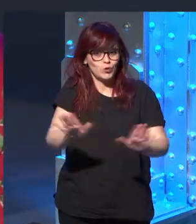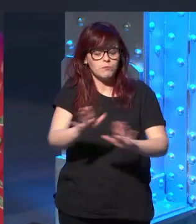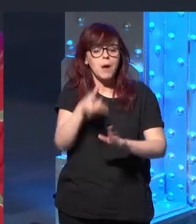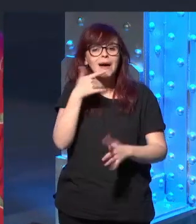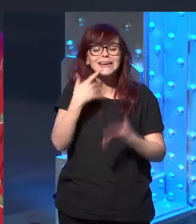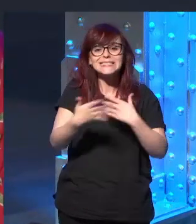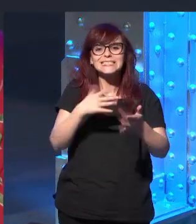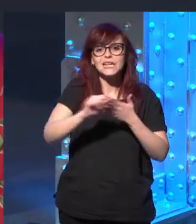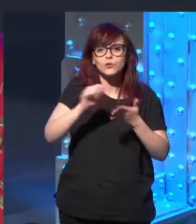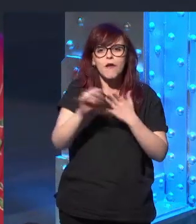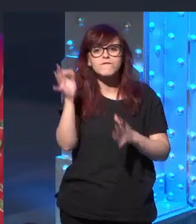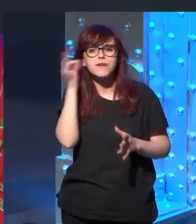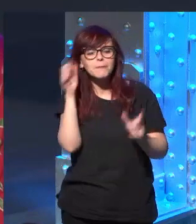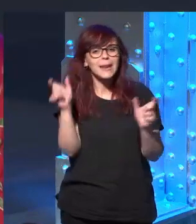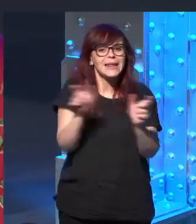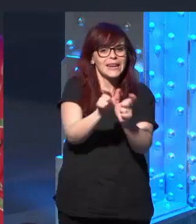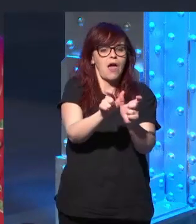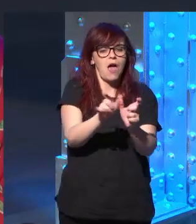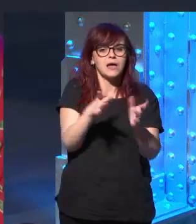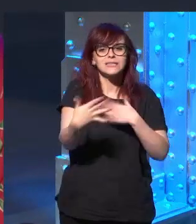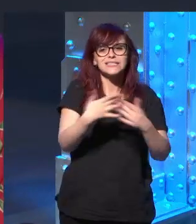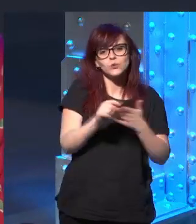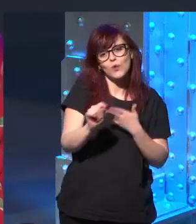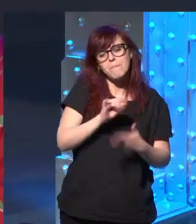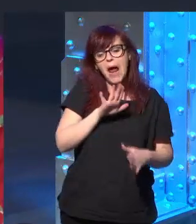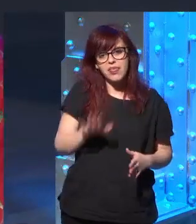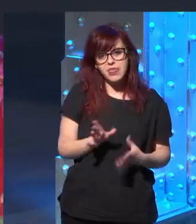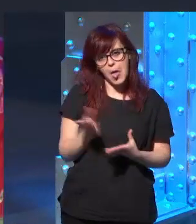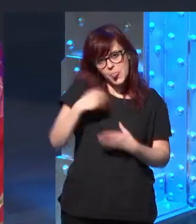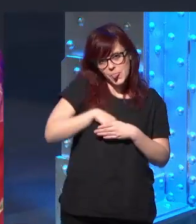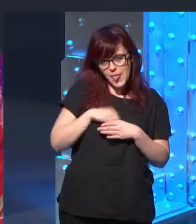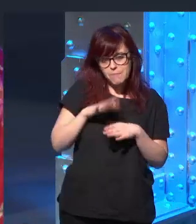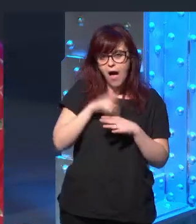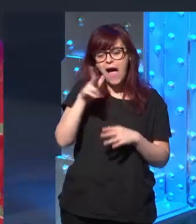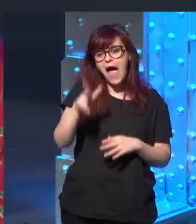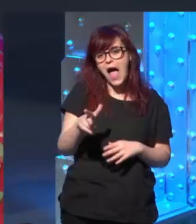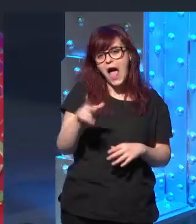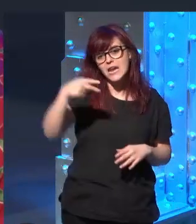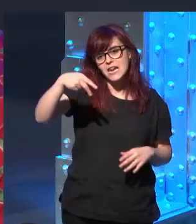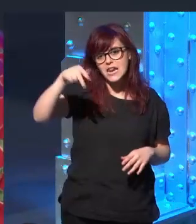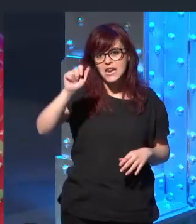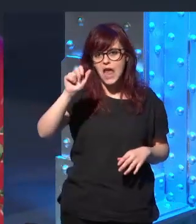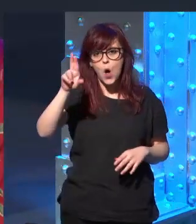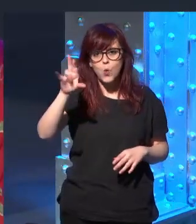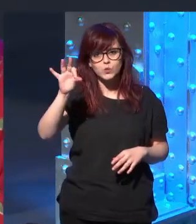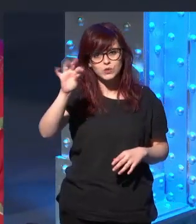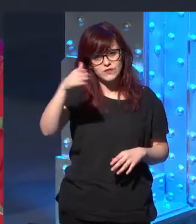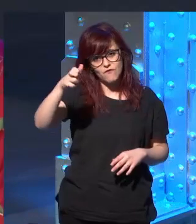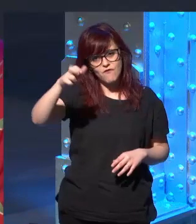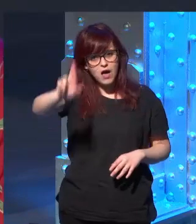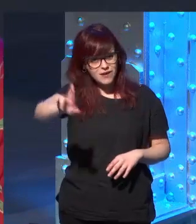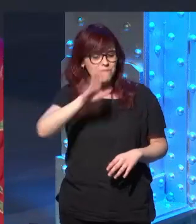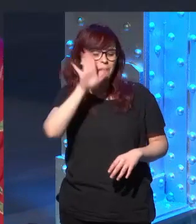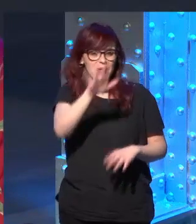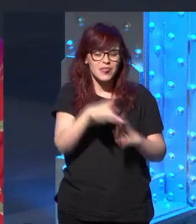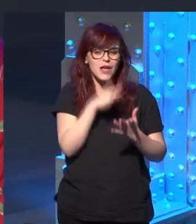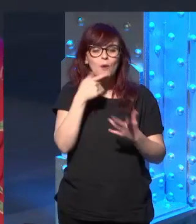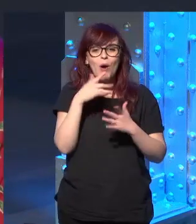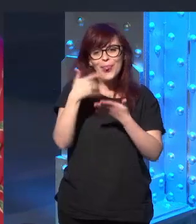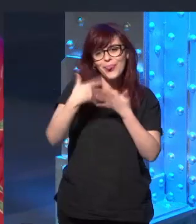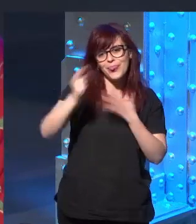escritura femenina se vincula con la escritura de la intimidad. Quizá por eso Nausgaard ahí pueda entrar. Es una escritura que tiene que ver con